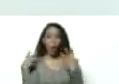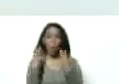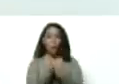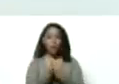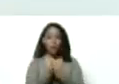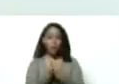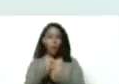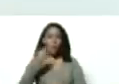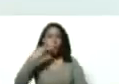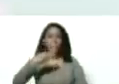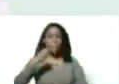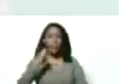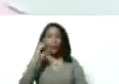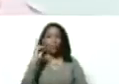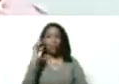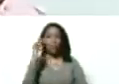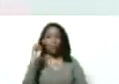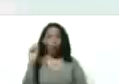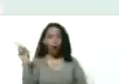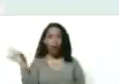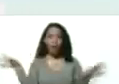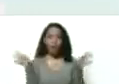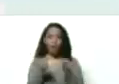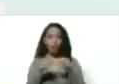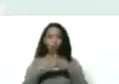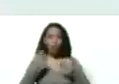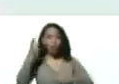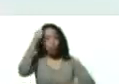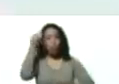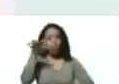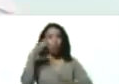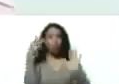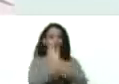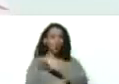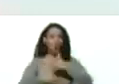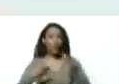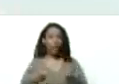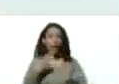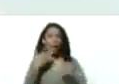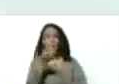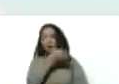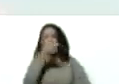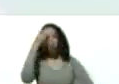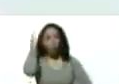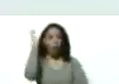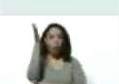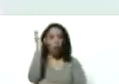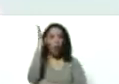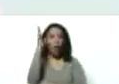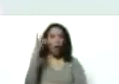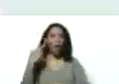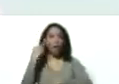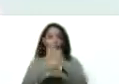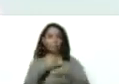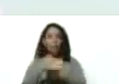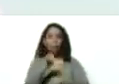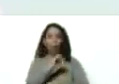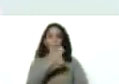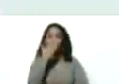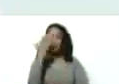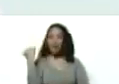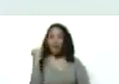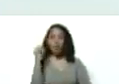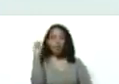Pedro Infante, para que le haga un resumen a todo nuestro pueblo de la exitosa jornada que tuvimos el fin de semana